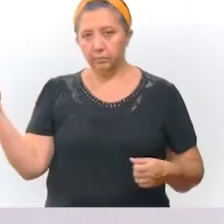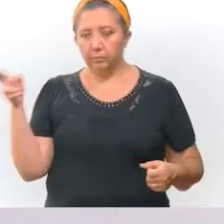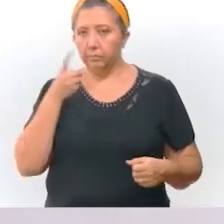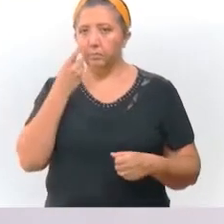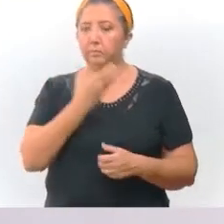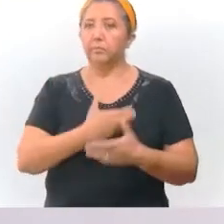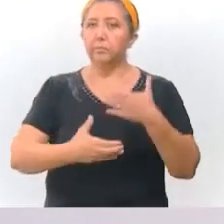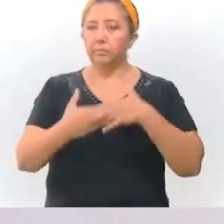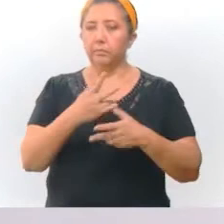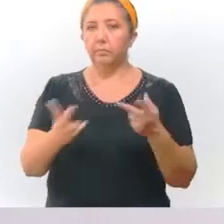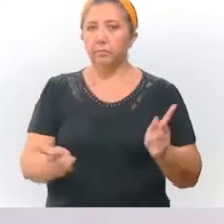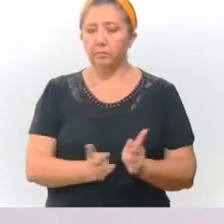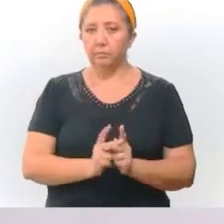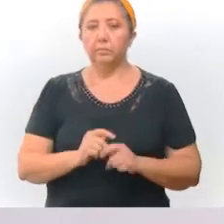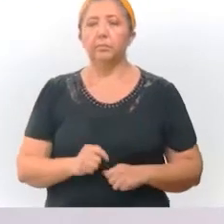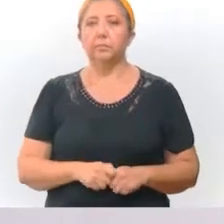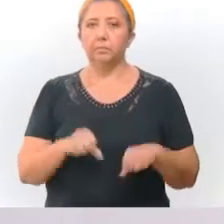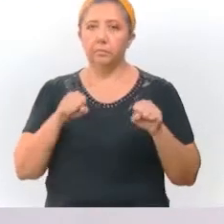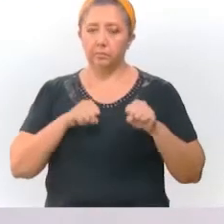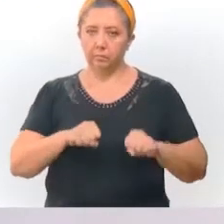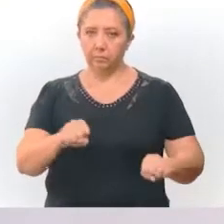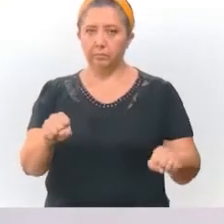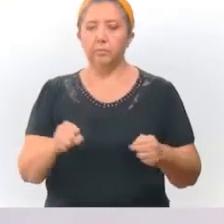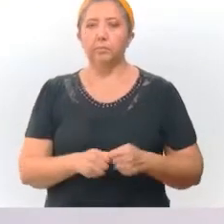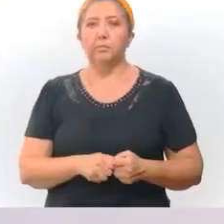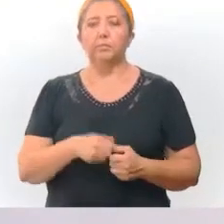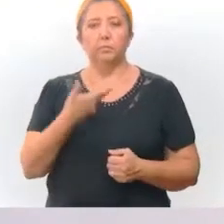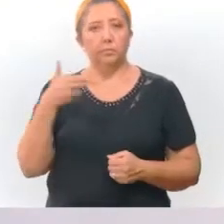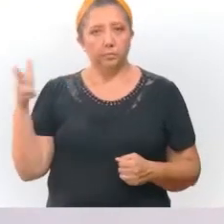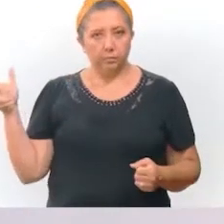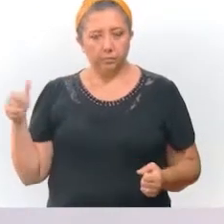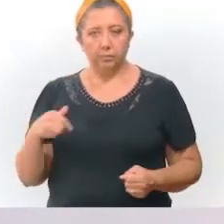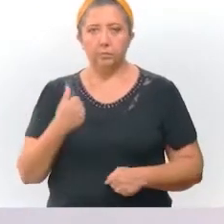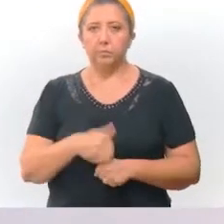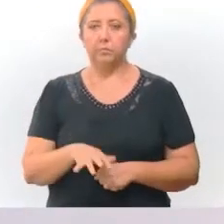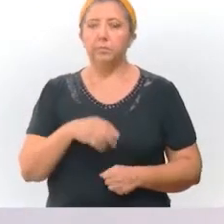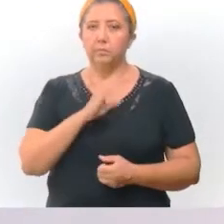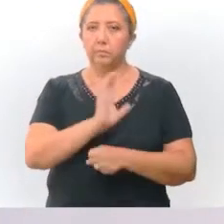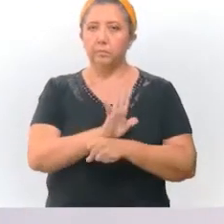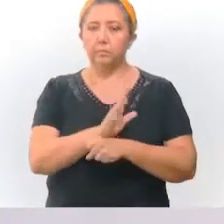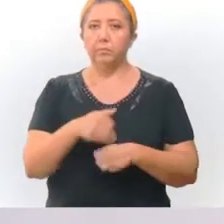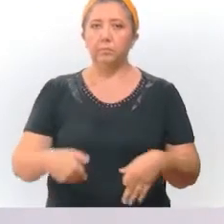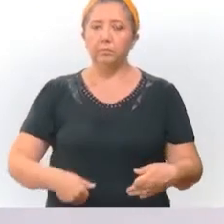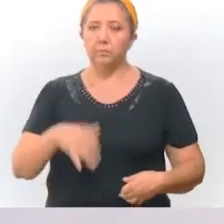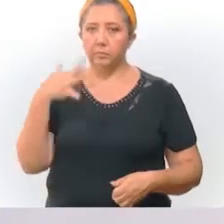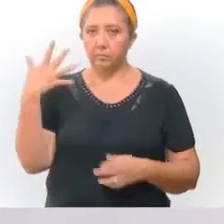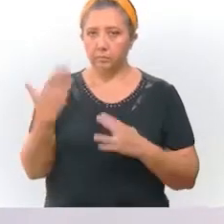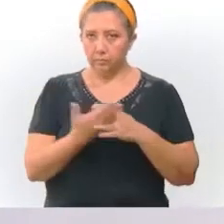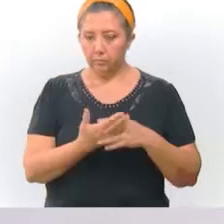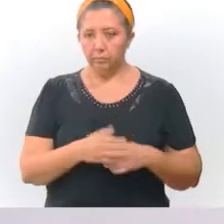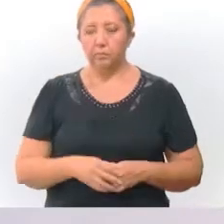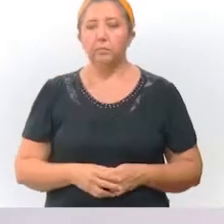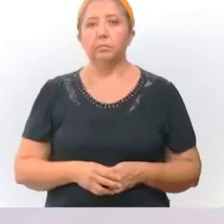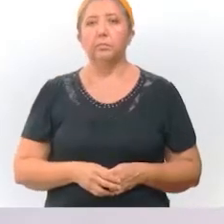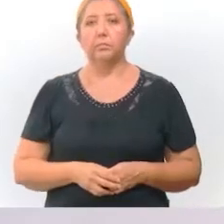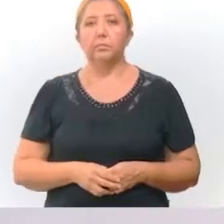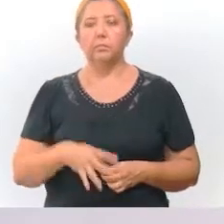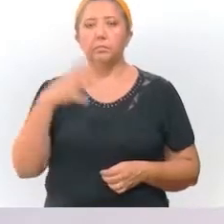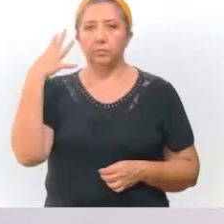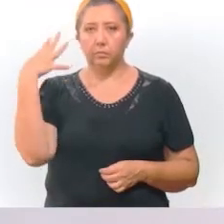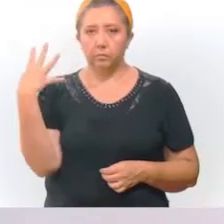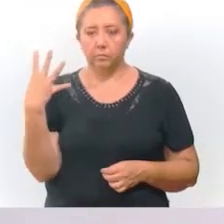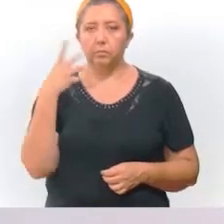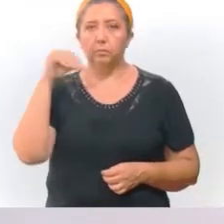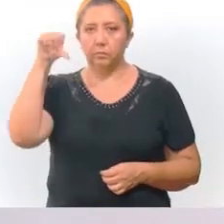restaurantes, comercios, plazas comerciales, supermercados y hoteles, mientras que los cines y teatros será el 50%.